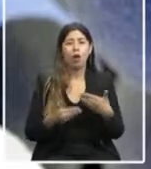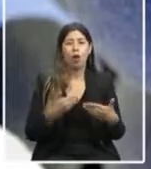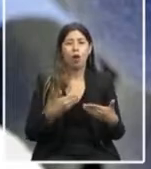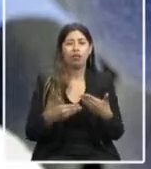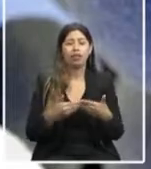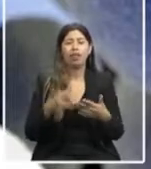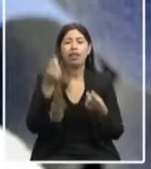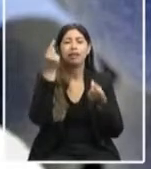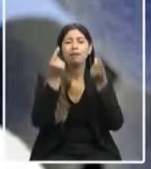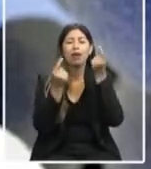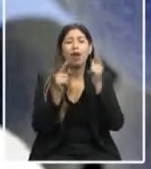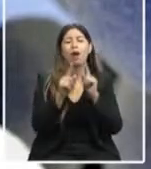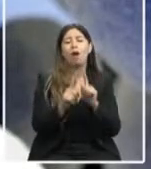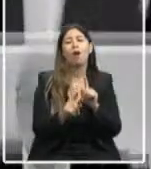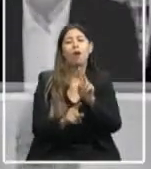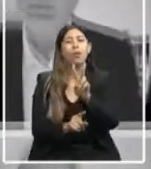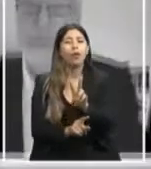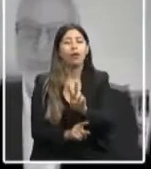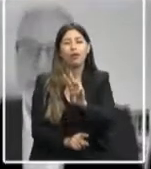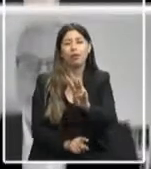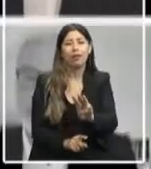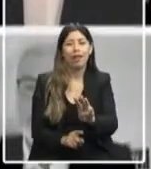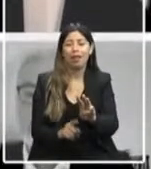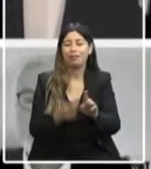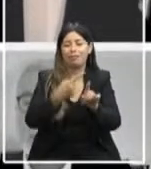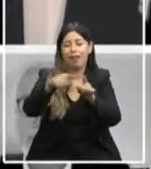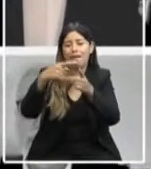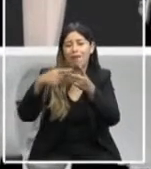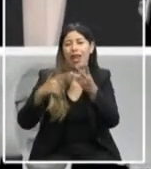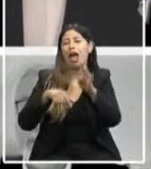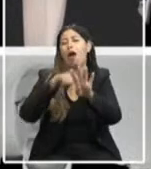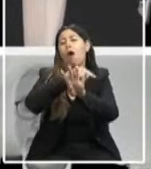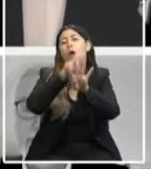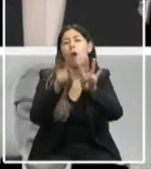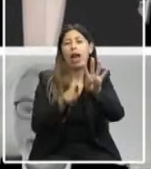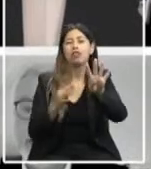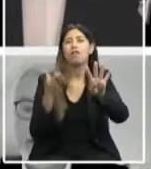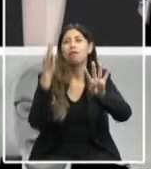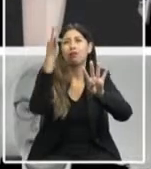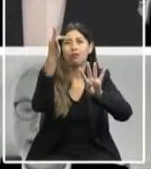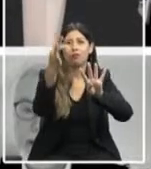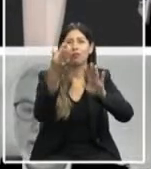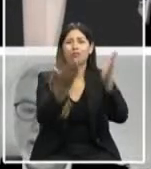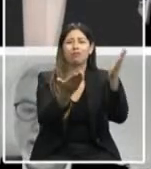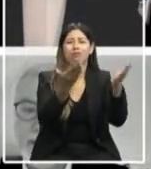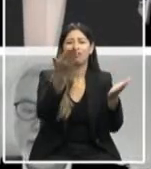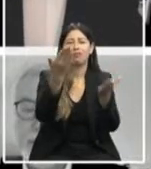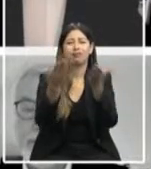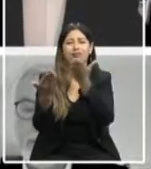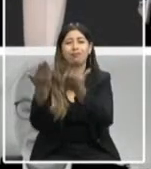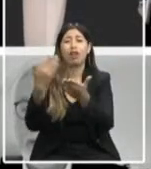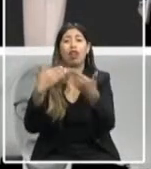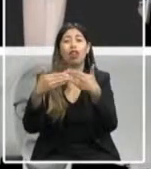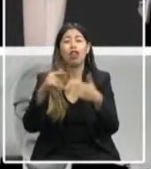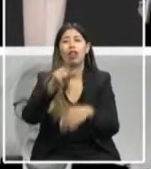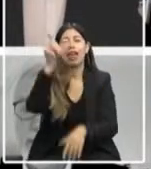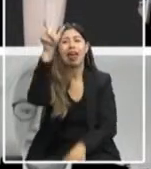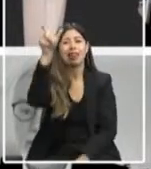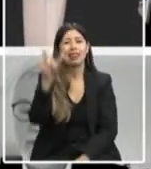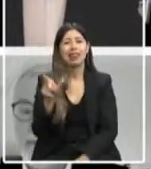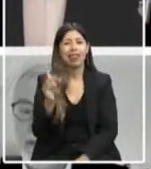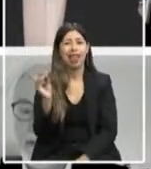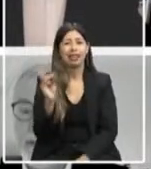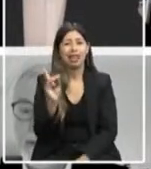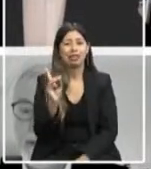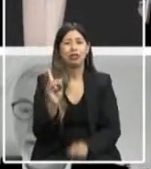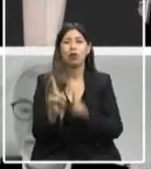creamos 2 o 3 o 4 diferentes futuros. Los futuros que vemos están en el lado derecho, no en el lado izquierdo.